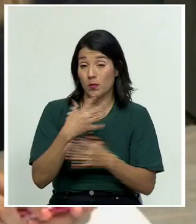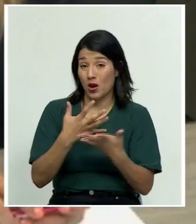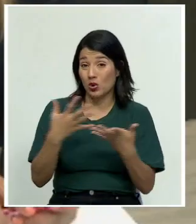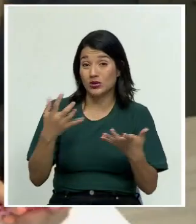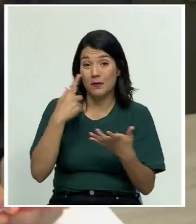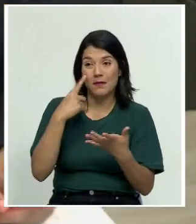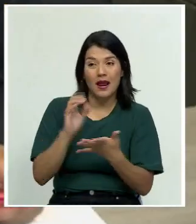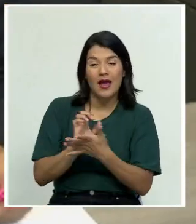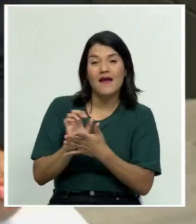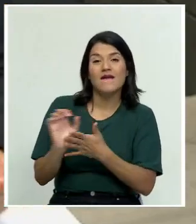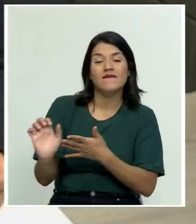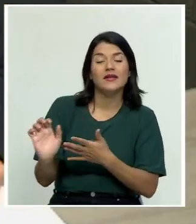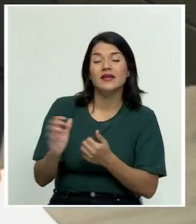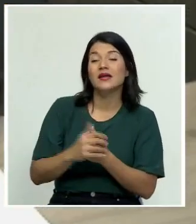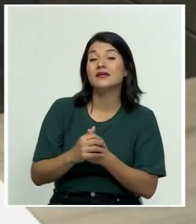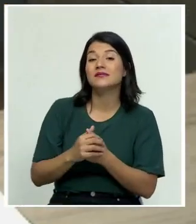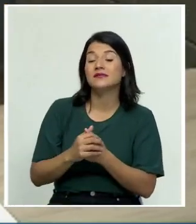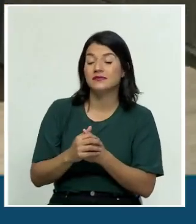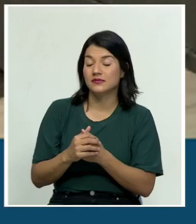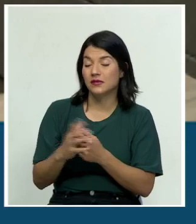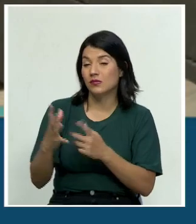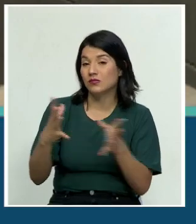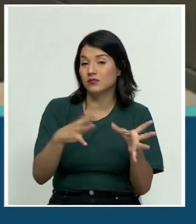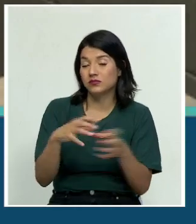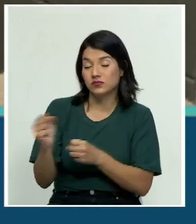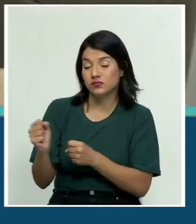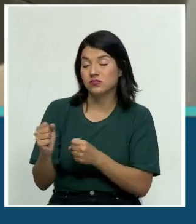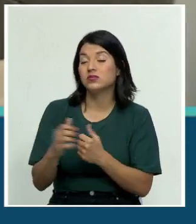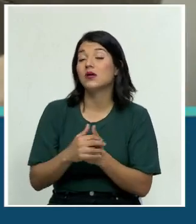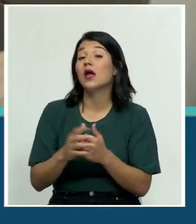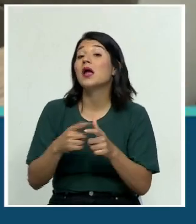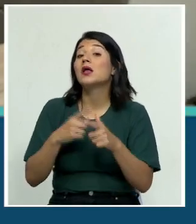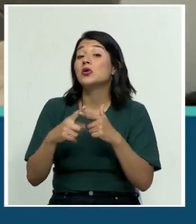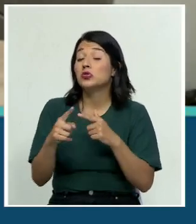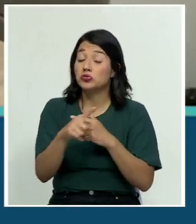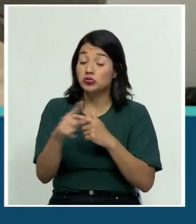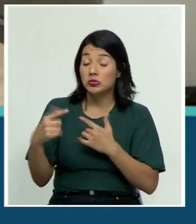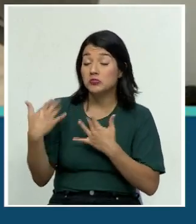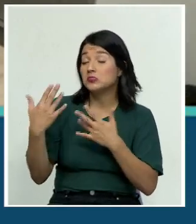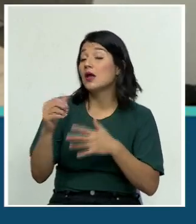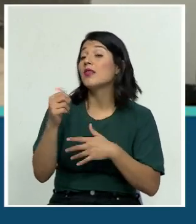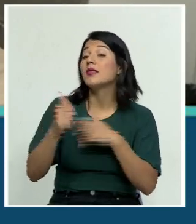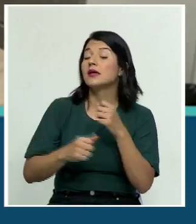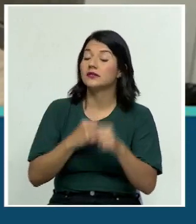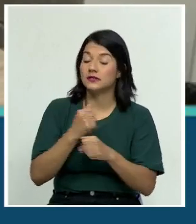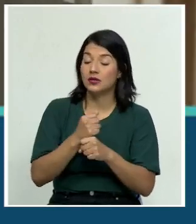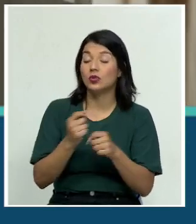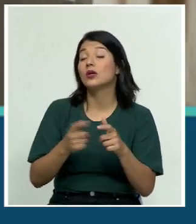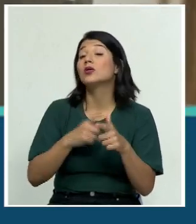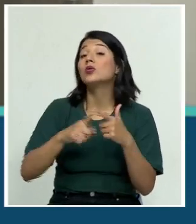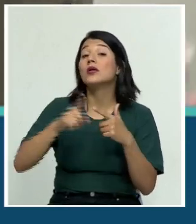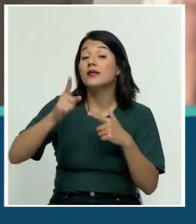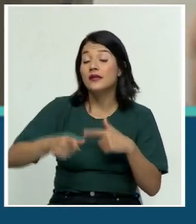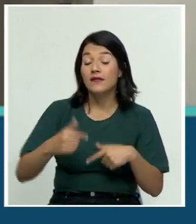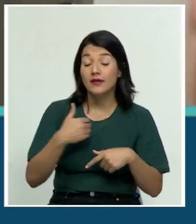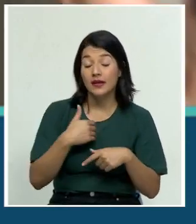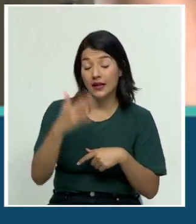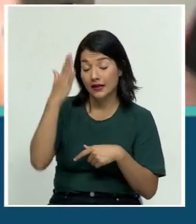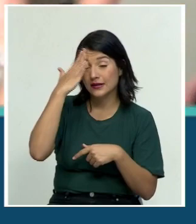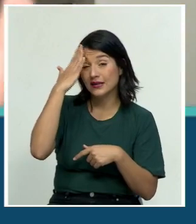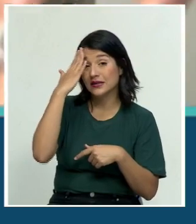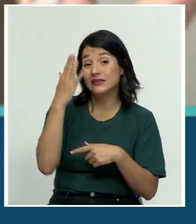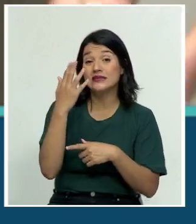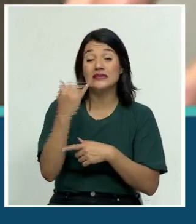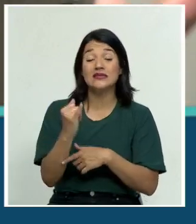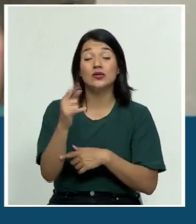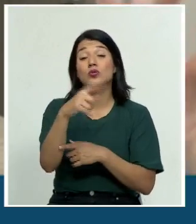embargados. Entonces, durante los 10 años que duren prescribir el caso, el defensor debe estar pendiente de si el exempleador adquirió algún bien que pueda servir